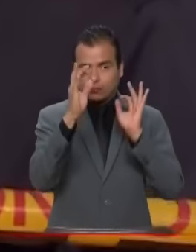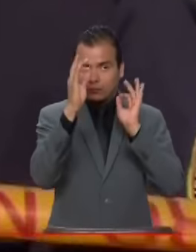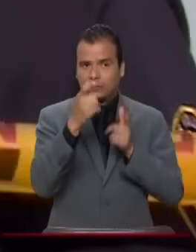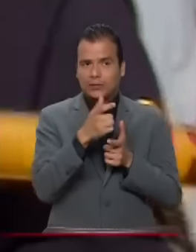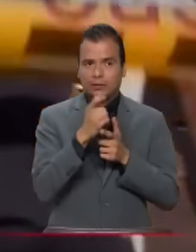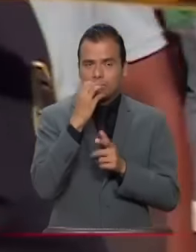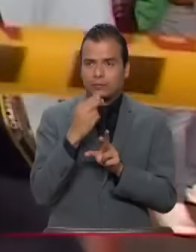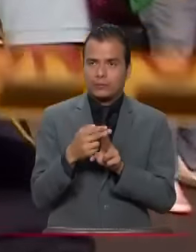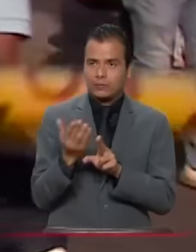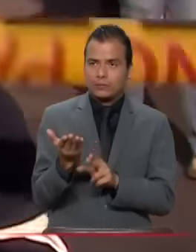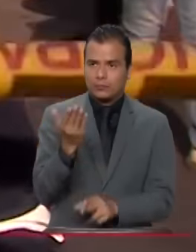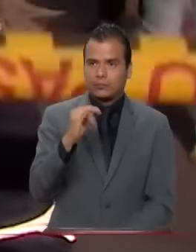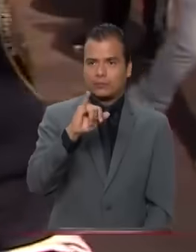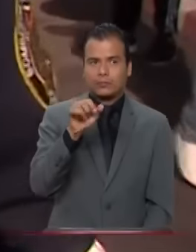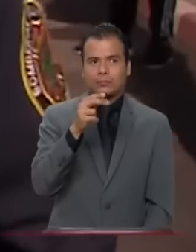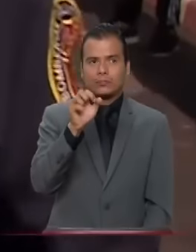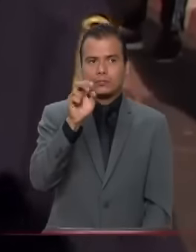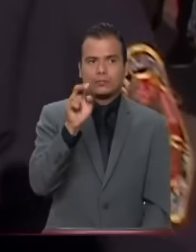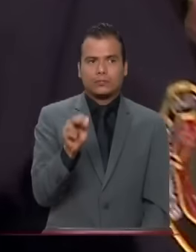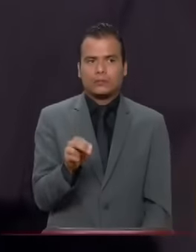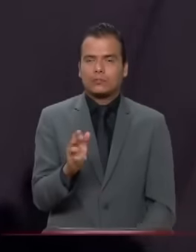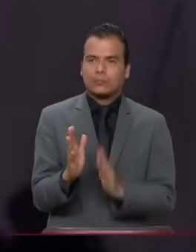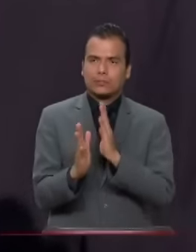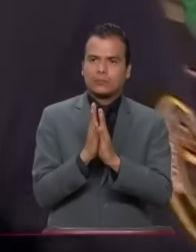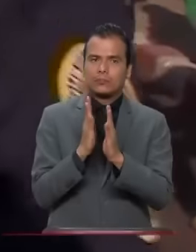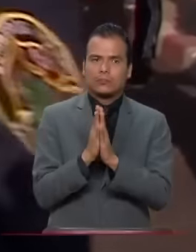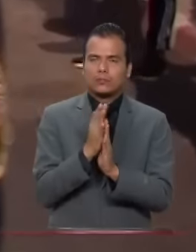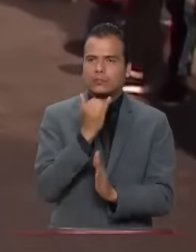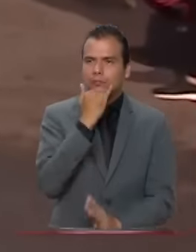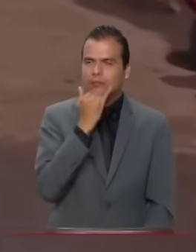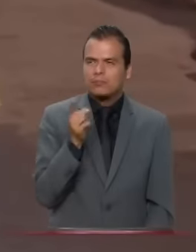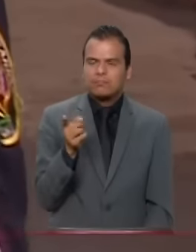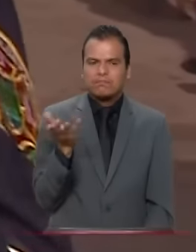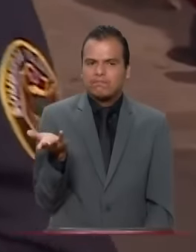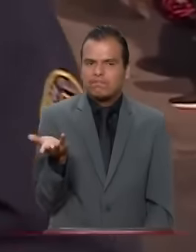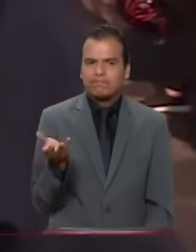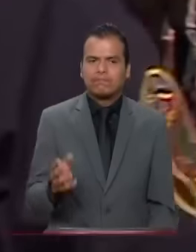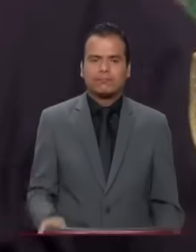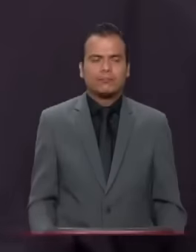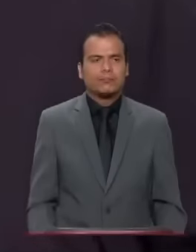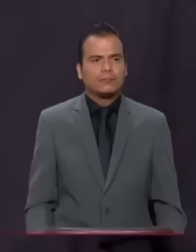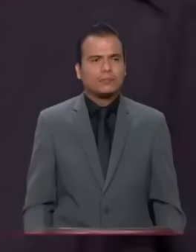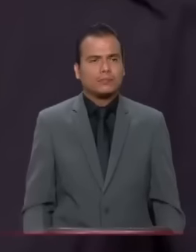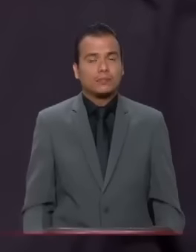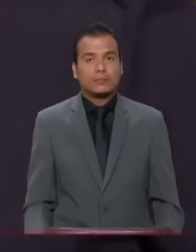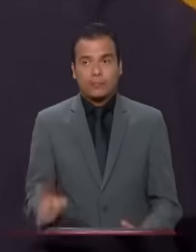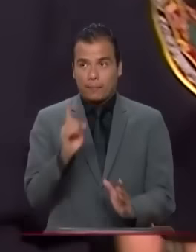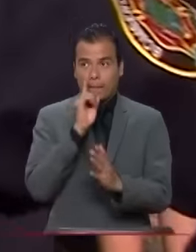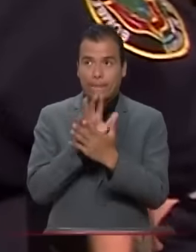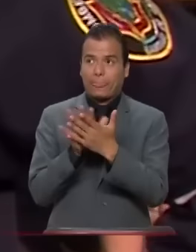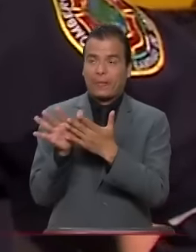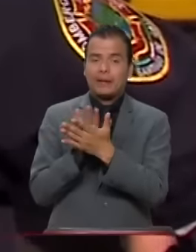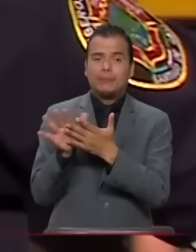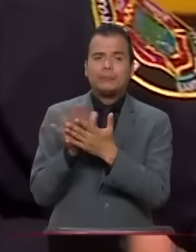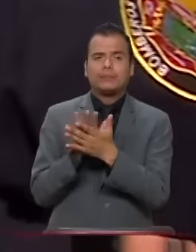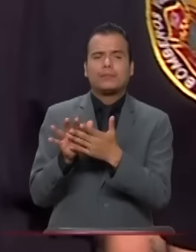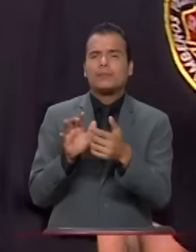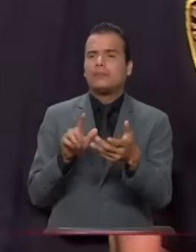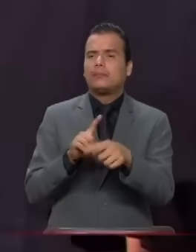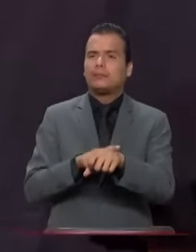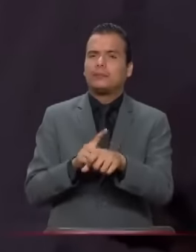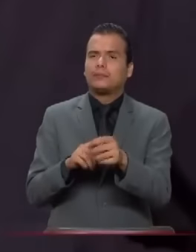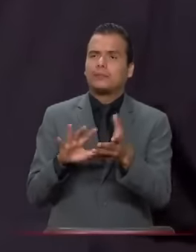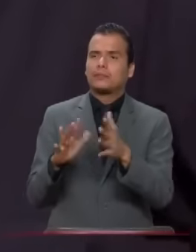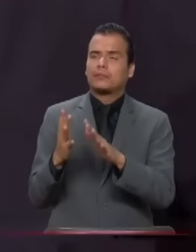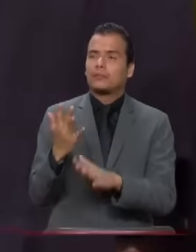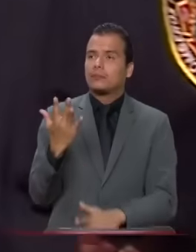Rodas. Teniente, buenos días. Por favor, cuéntenos en Telepacífico Noticias qué fue lo que pasó aquí. Bueno, a las más o menos 5:20